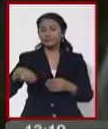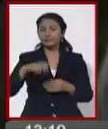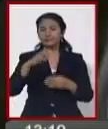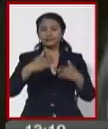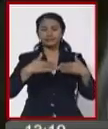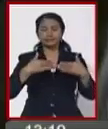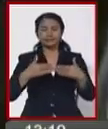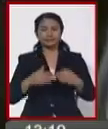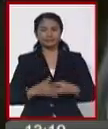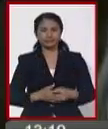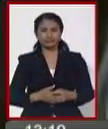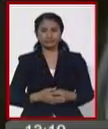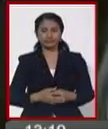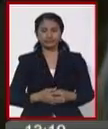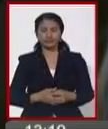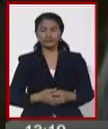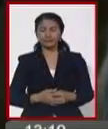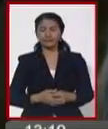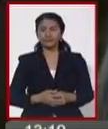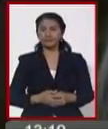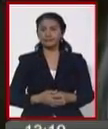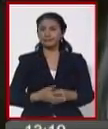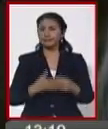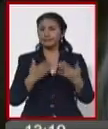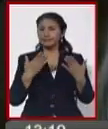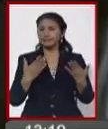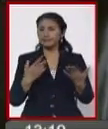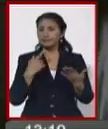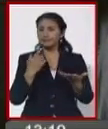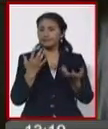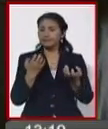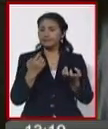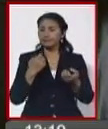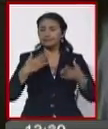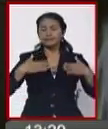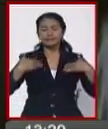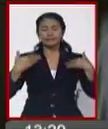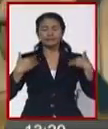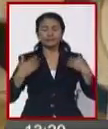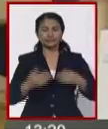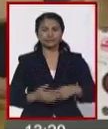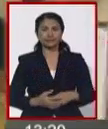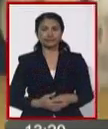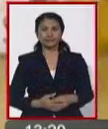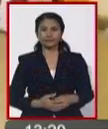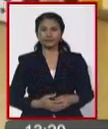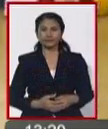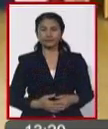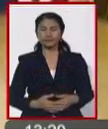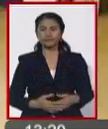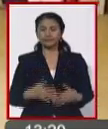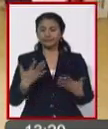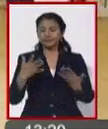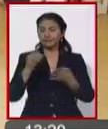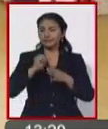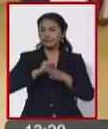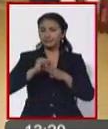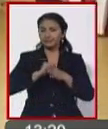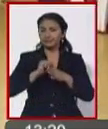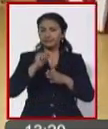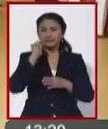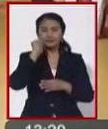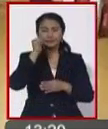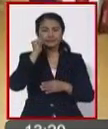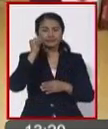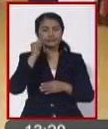Voy a ir a Panamá porque hay veces feliz. A practicar todos los días